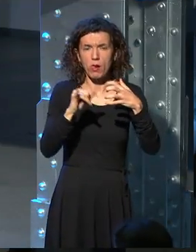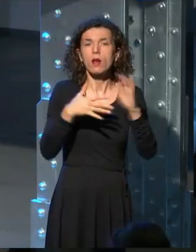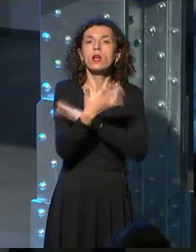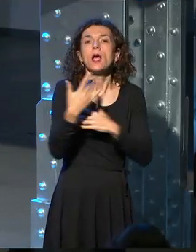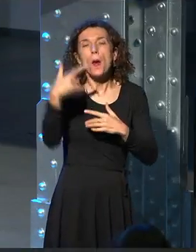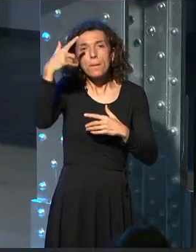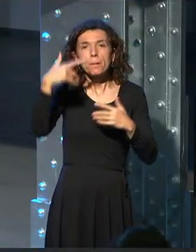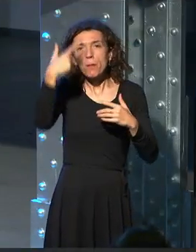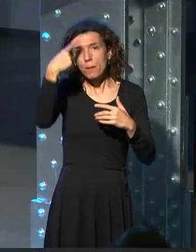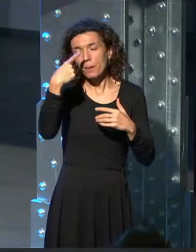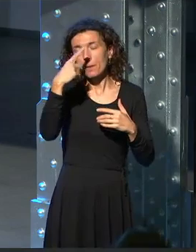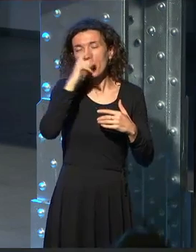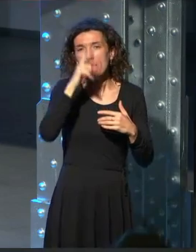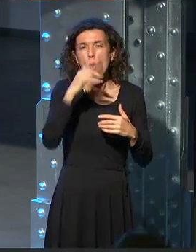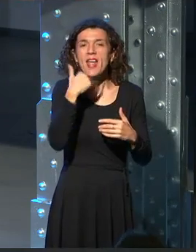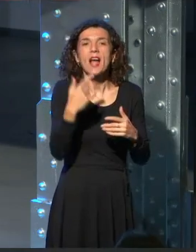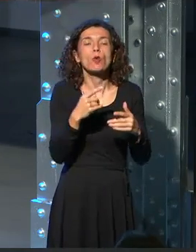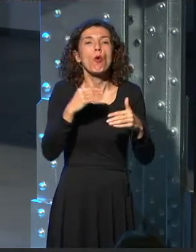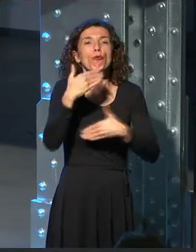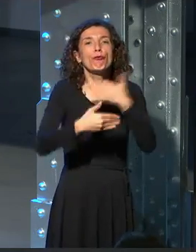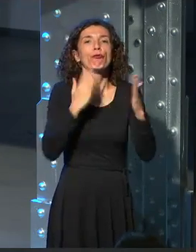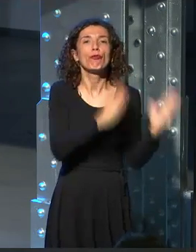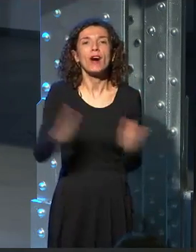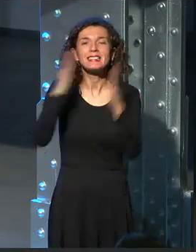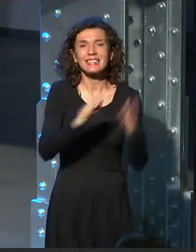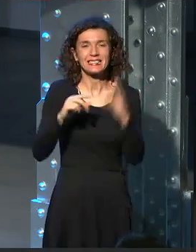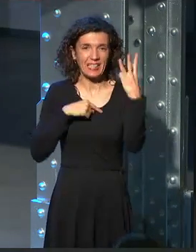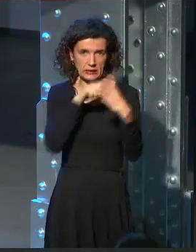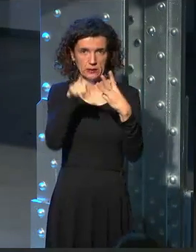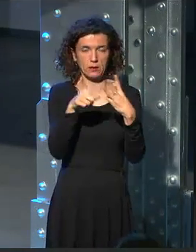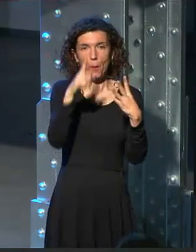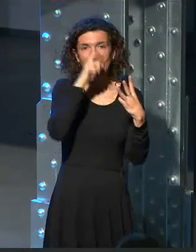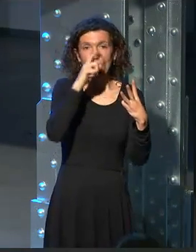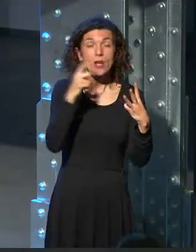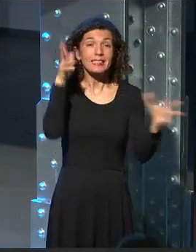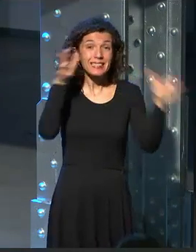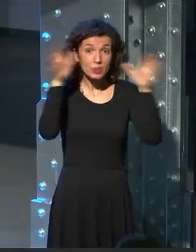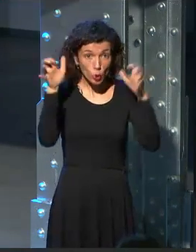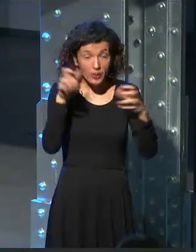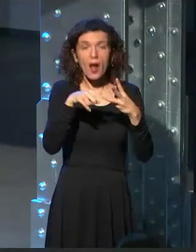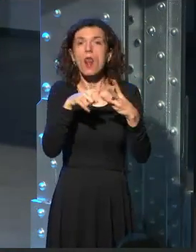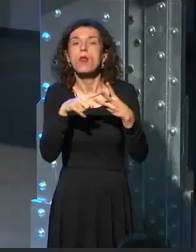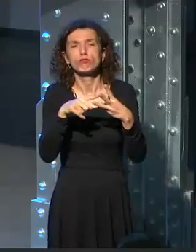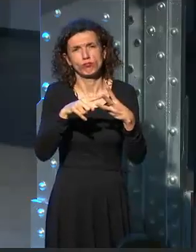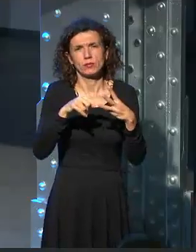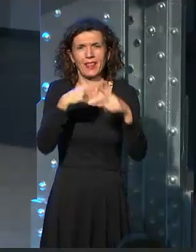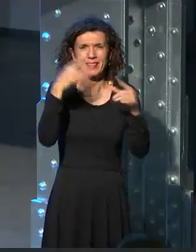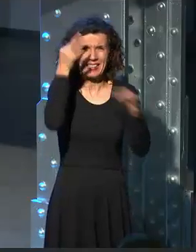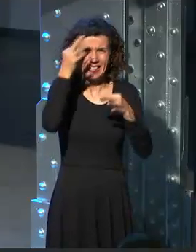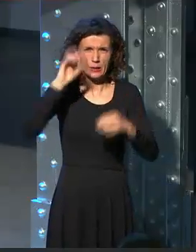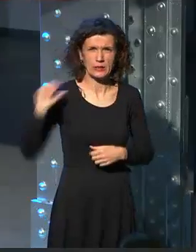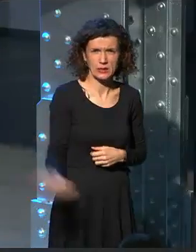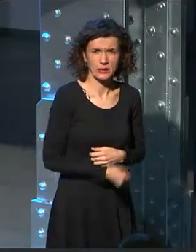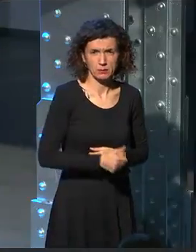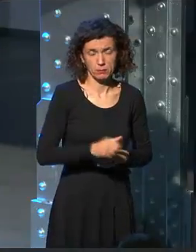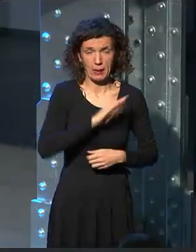cuello de botella muy, muy importante. La memoria tiene como 3 fases también, es muy parecido a la percepción. Tiene una memoria sensorial de primera mano que es rica en detalles,